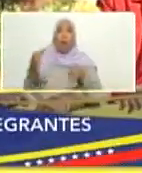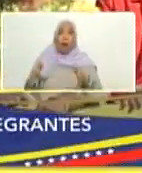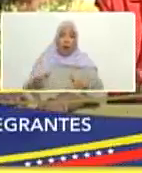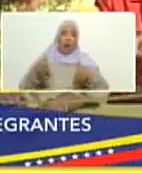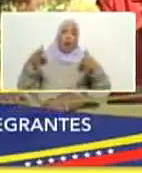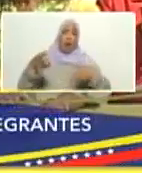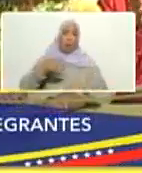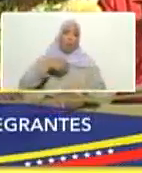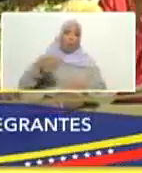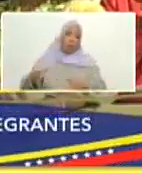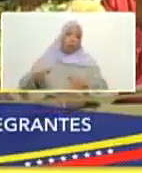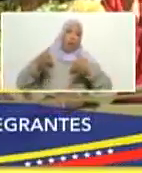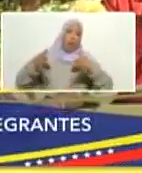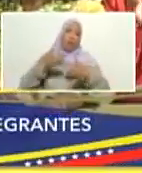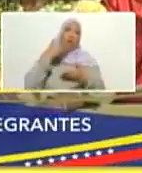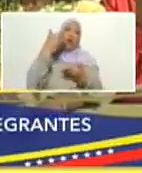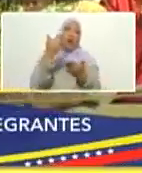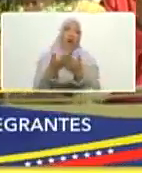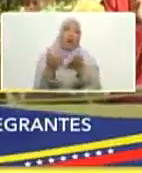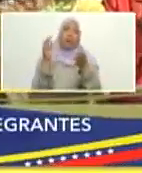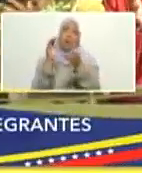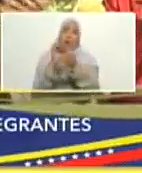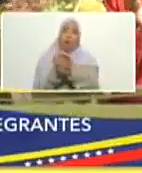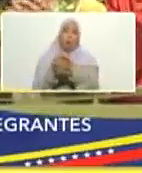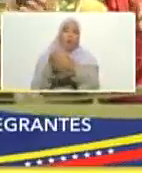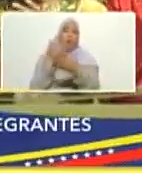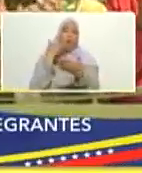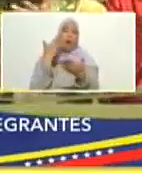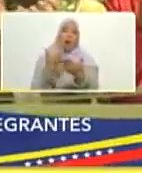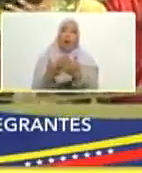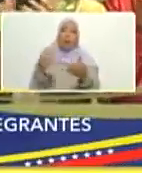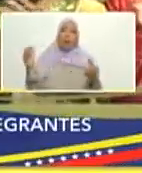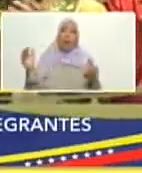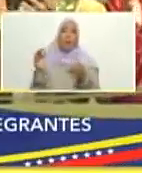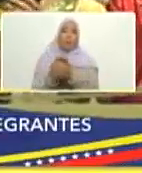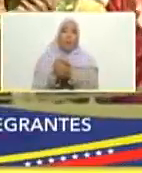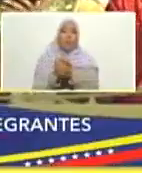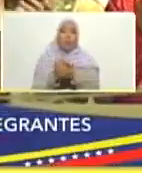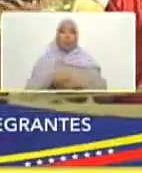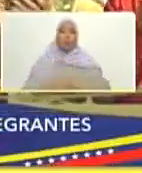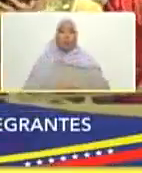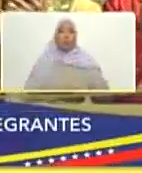Venceremos, venceremos. Muchas gracias, camarada. Muchas gracias.